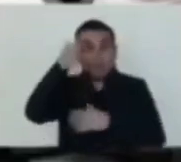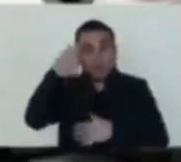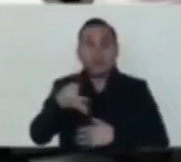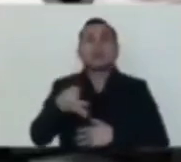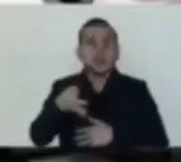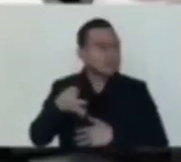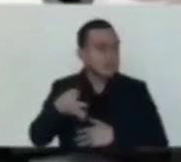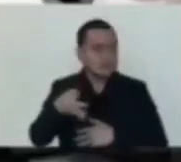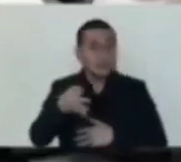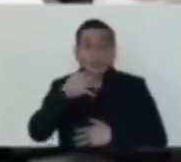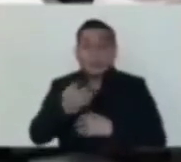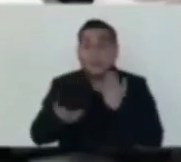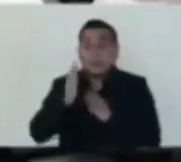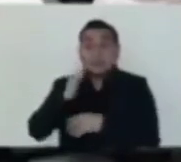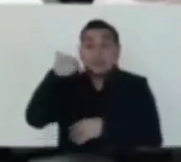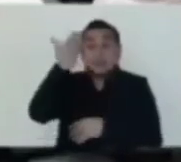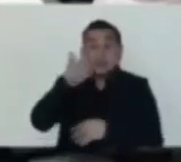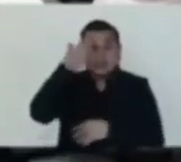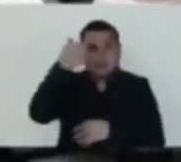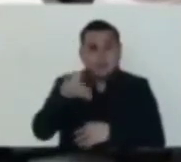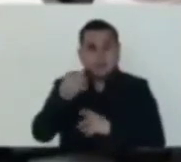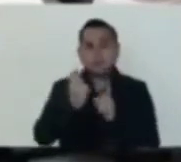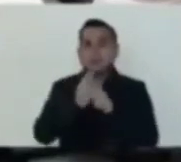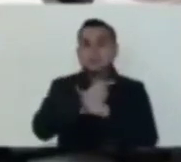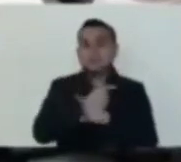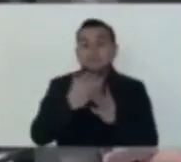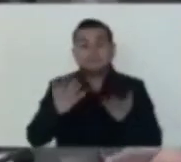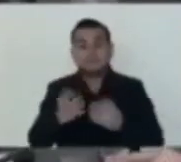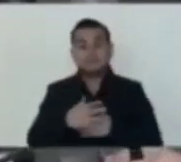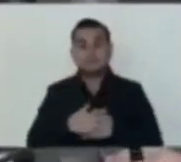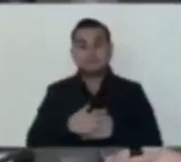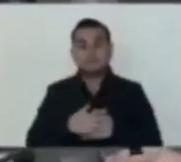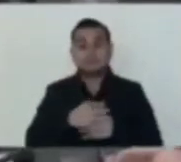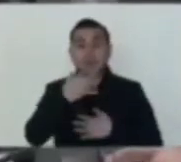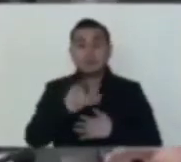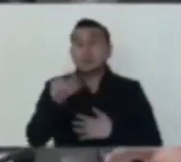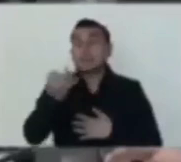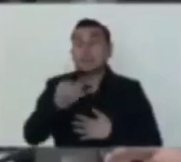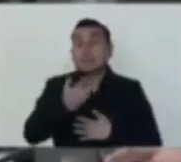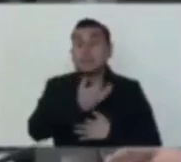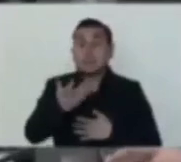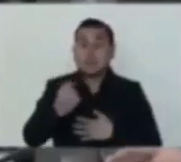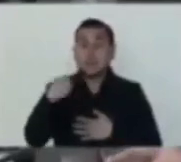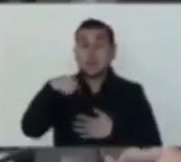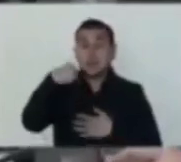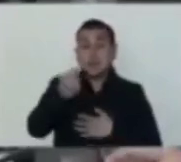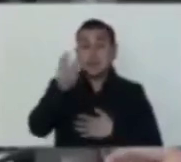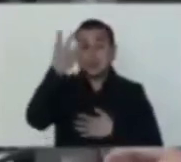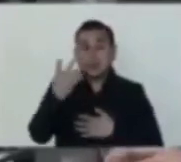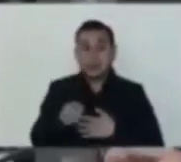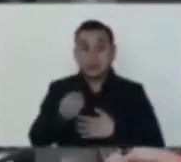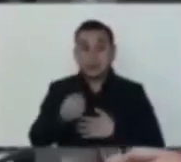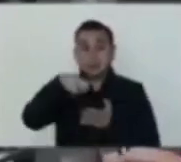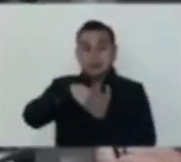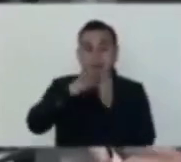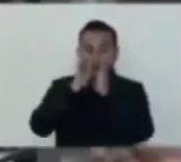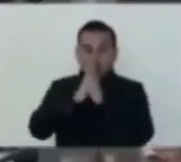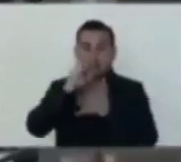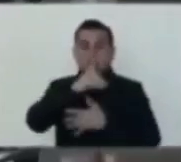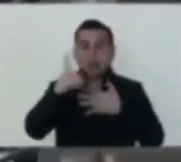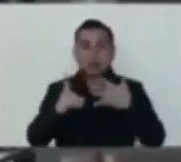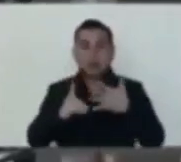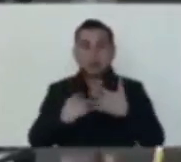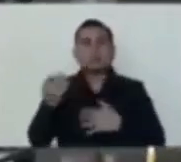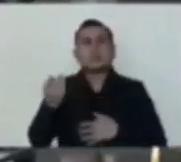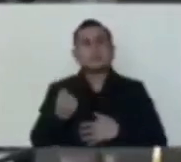vez algunos creen después, si ven el milagro. Así que les quiero pedir eso. Vamos a declarar mañana día de la oración, un decreto ejecutivo, por favor,